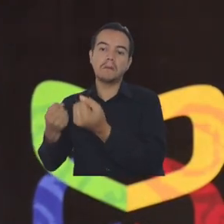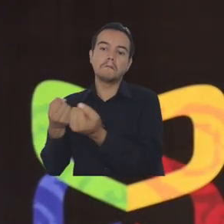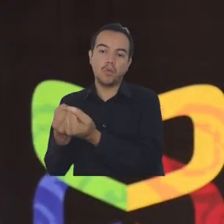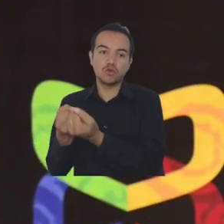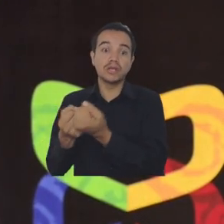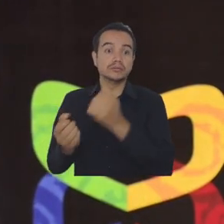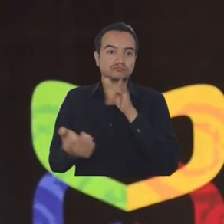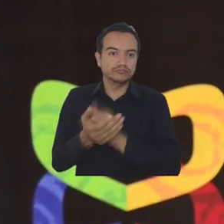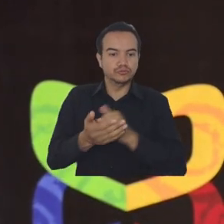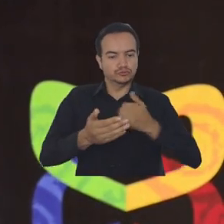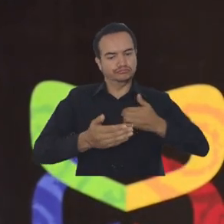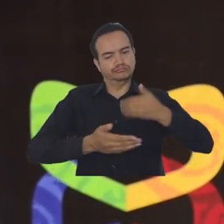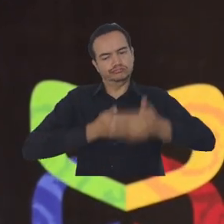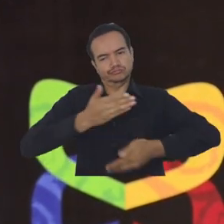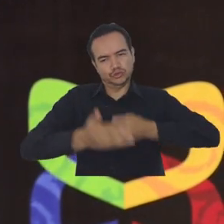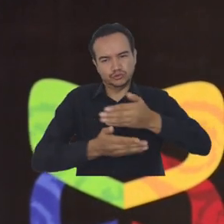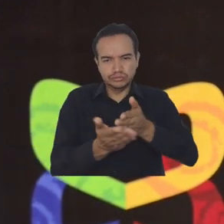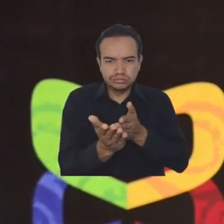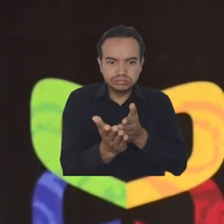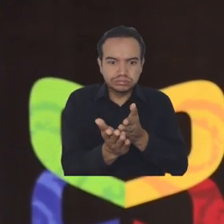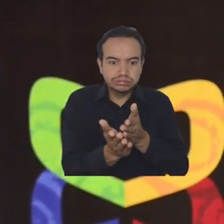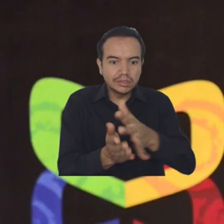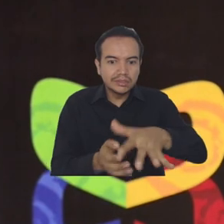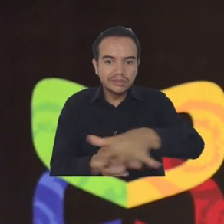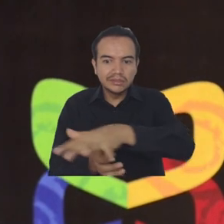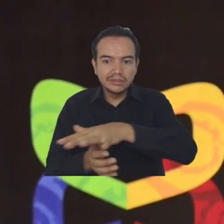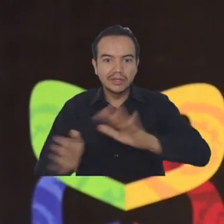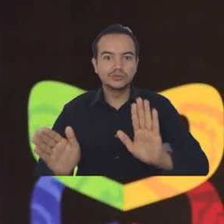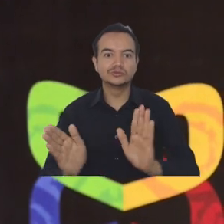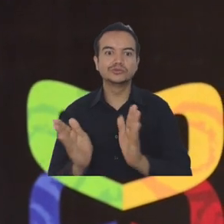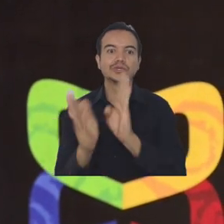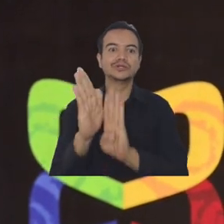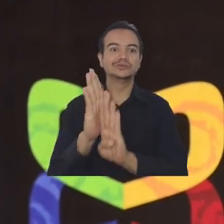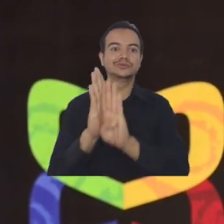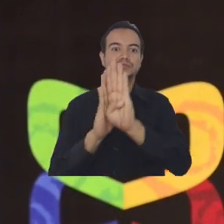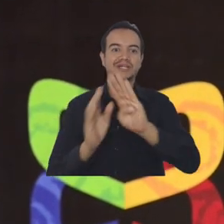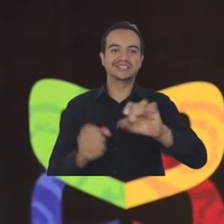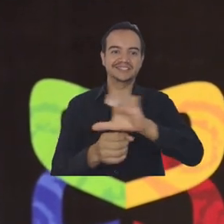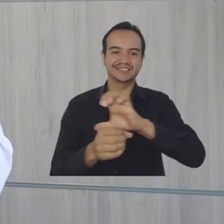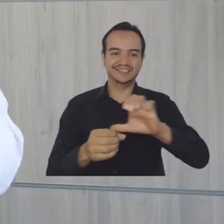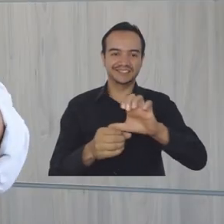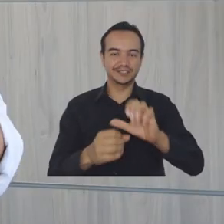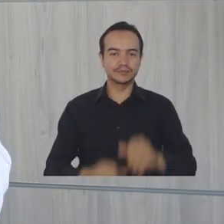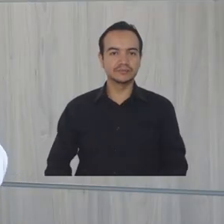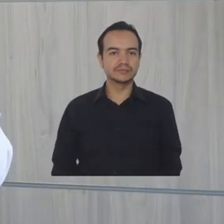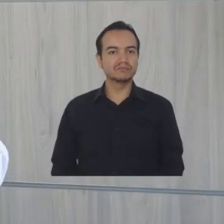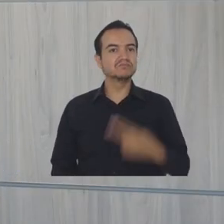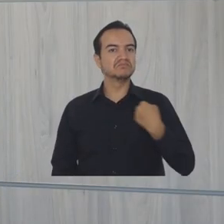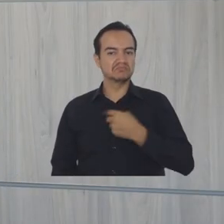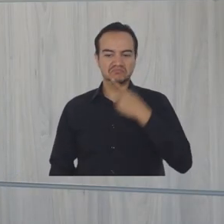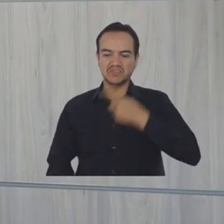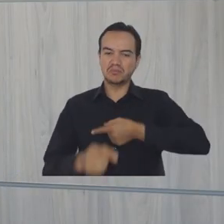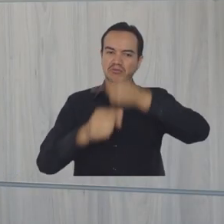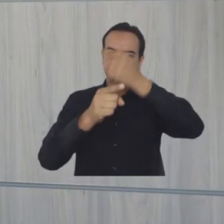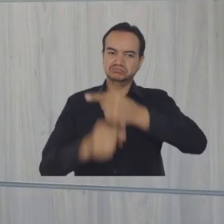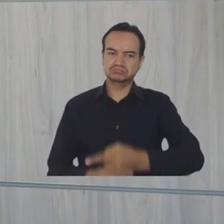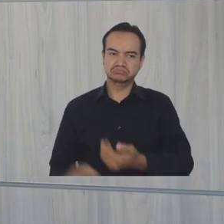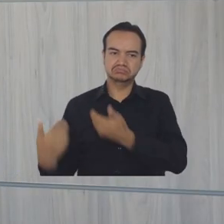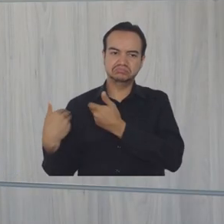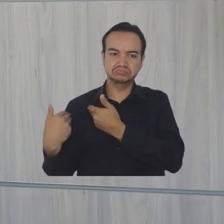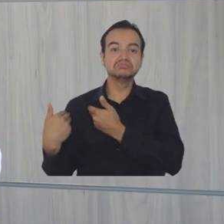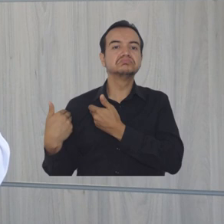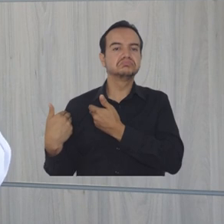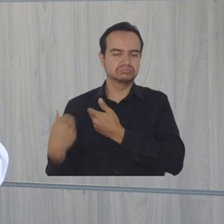Y queremos continuar en esa senda para ver el crecimiento de nuestra región y de nuestra ciudad. Estamos cumpliendo con nuestro objetivo